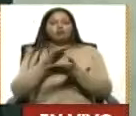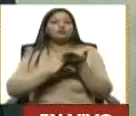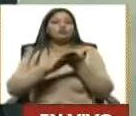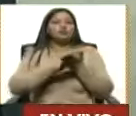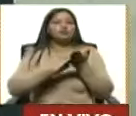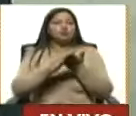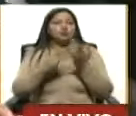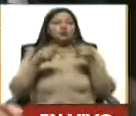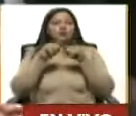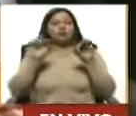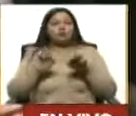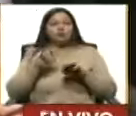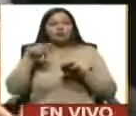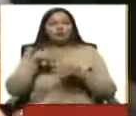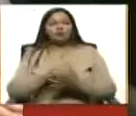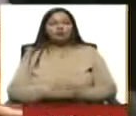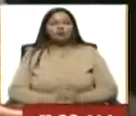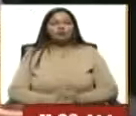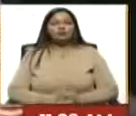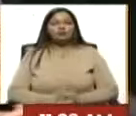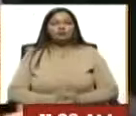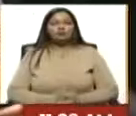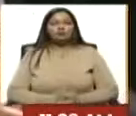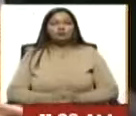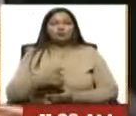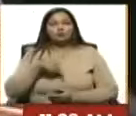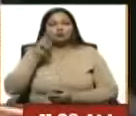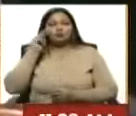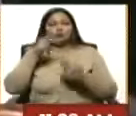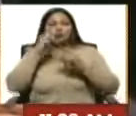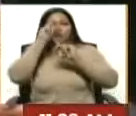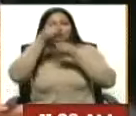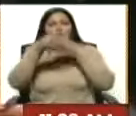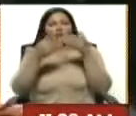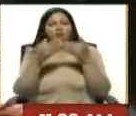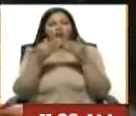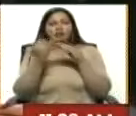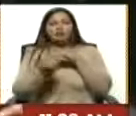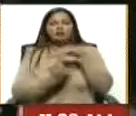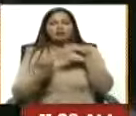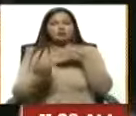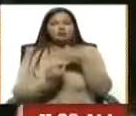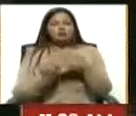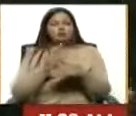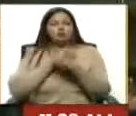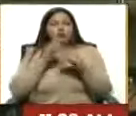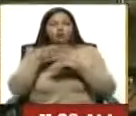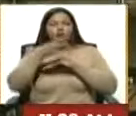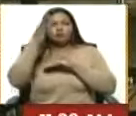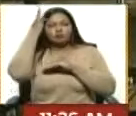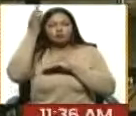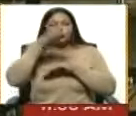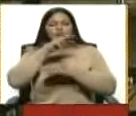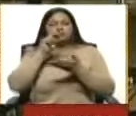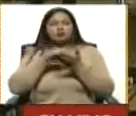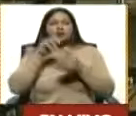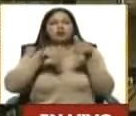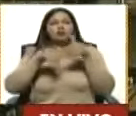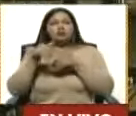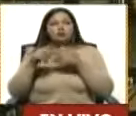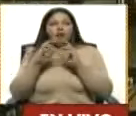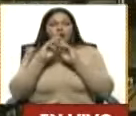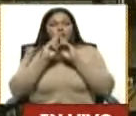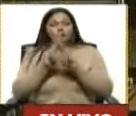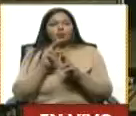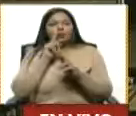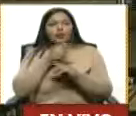venezolanos, se solucionan aquí y precisamente también es un reconocimiento a la institucionalidad del Consejo Nacional Electoral, al